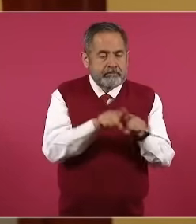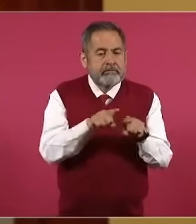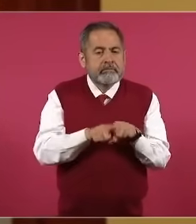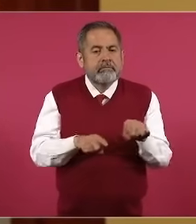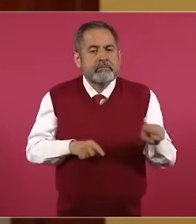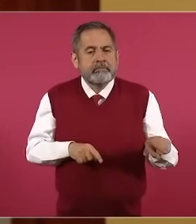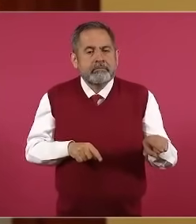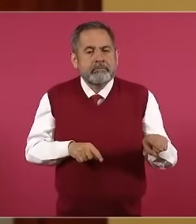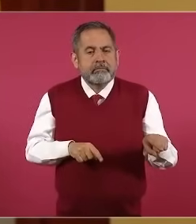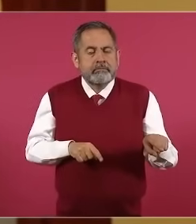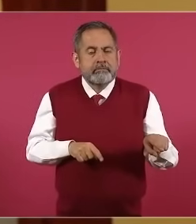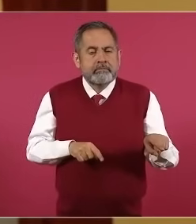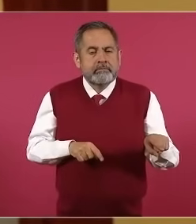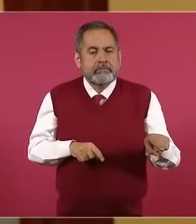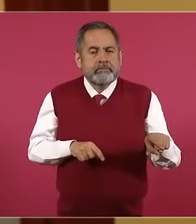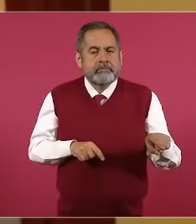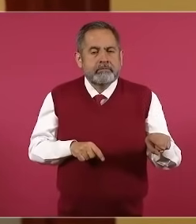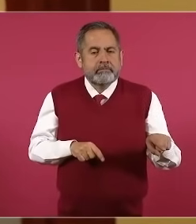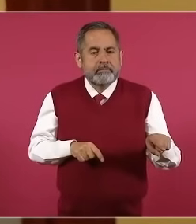a